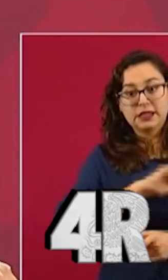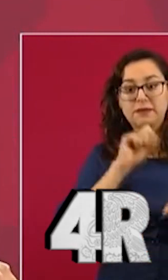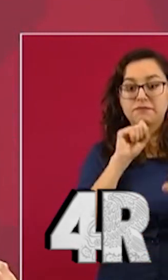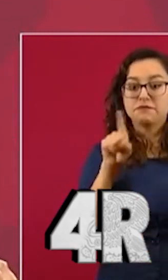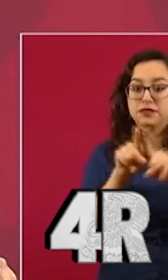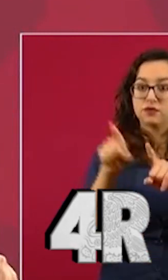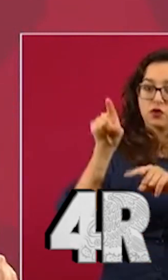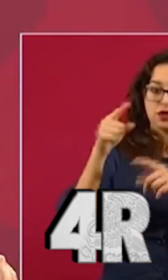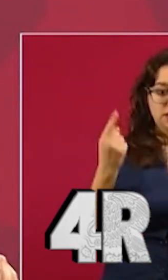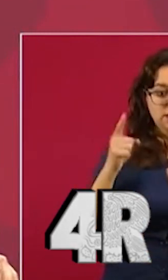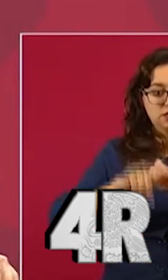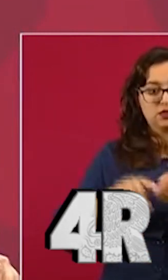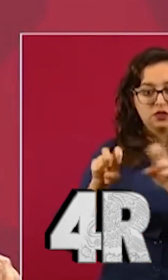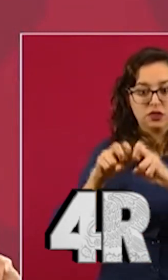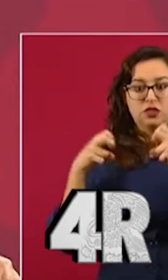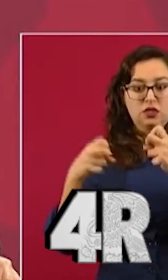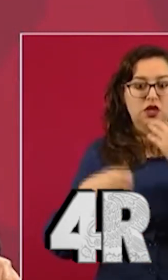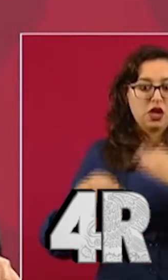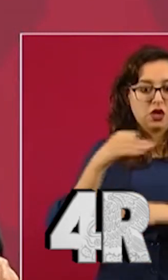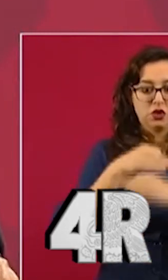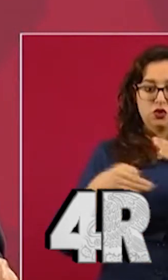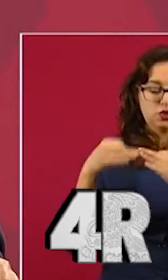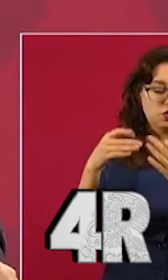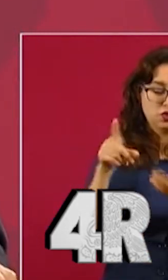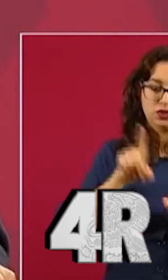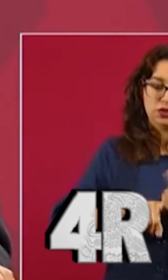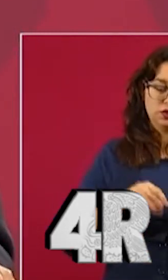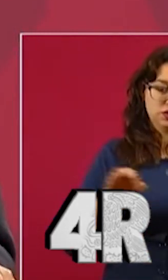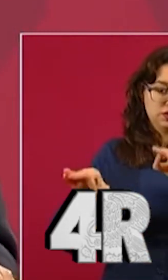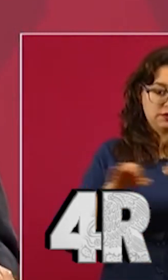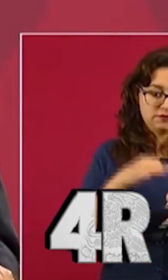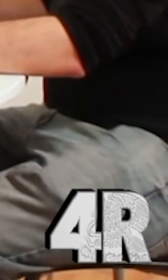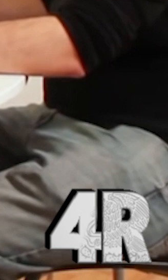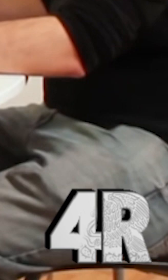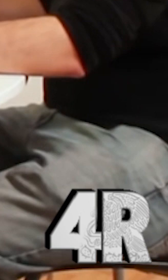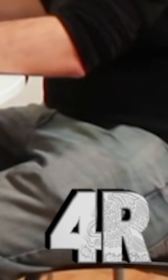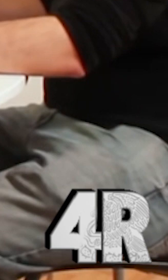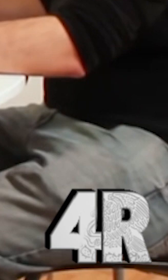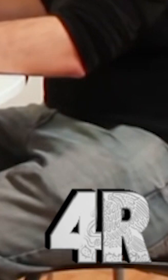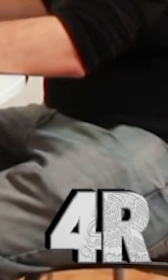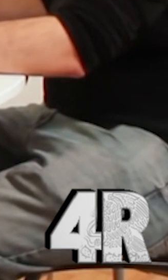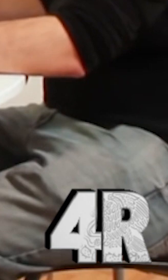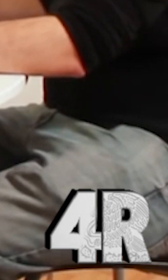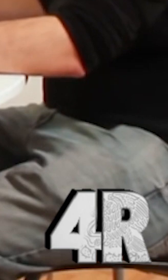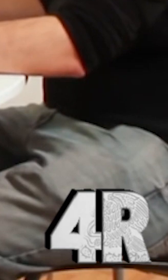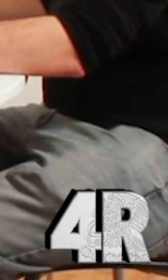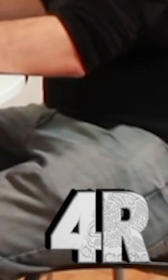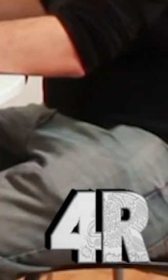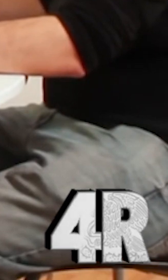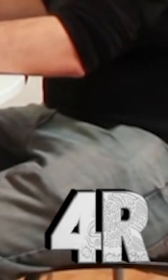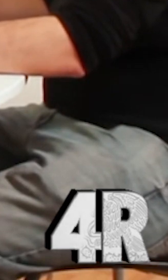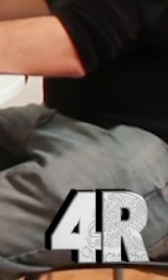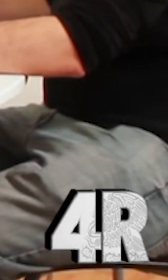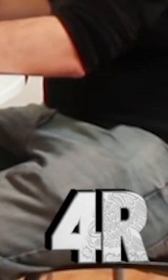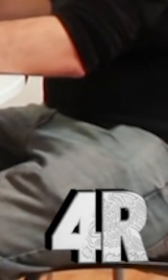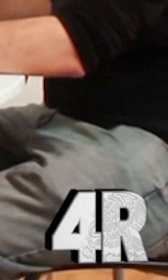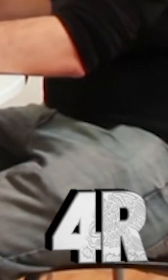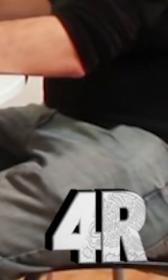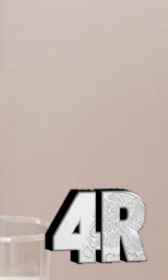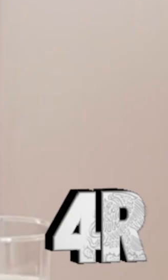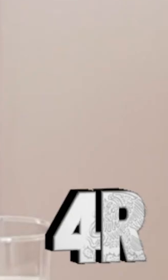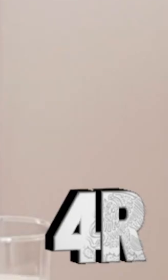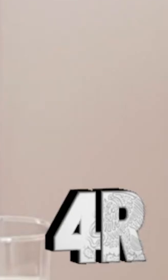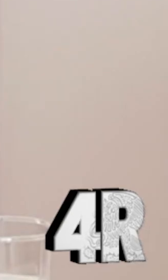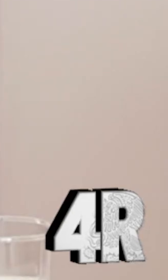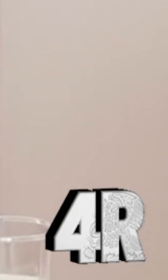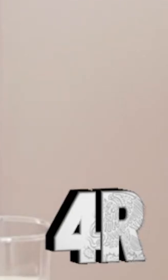nuestro país sin embargo ciudadanos ahora vamos a la otra ley rápidamente a la que se le ha dado visto bueno en los